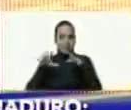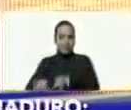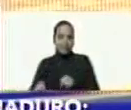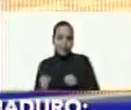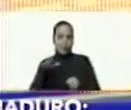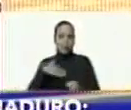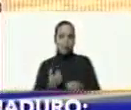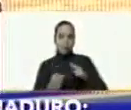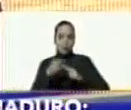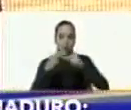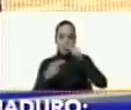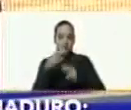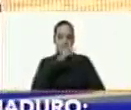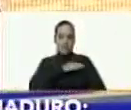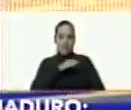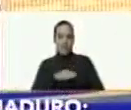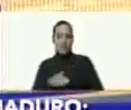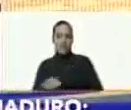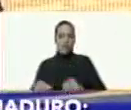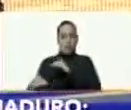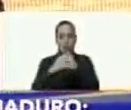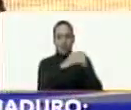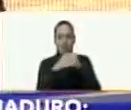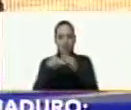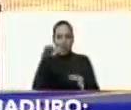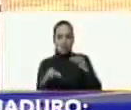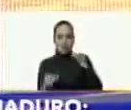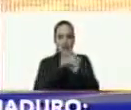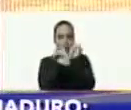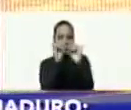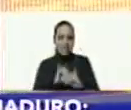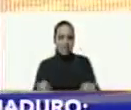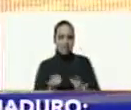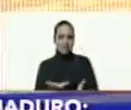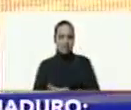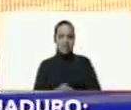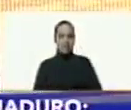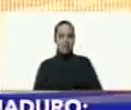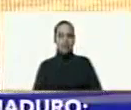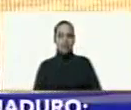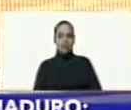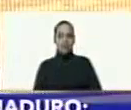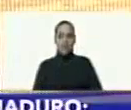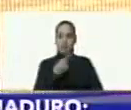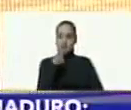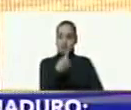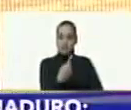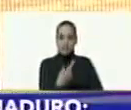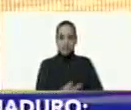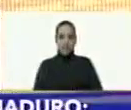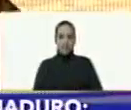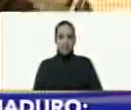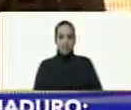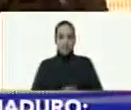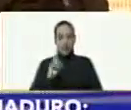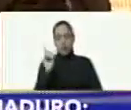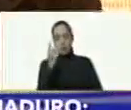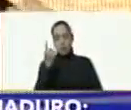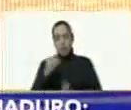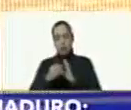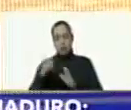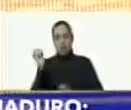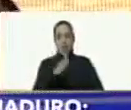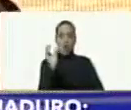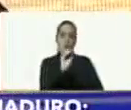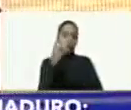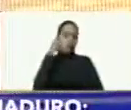construir una sociedad justa, igualitaria, feliz. Quien lo tenga, que lance la primera piedra o levante la